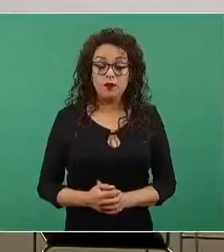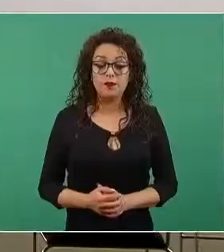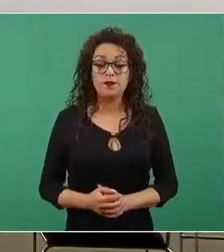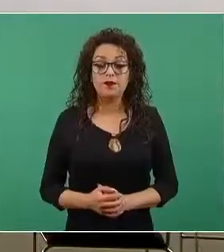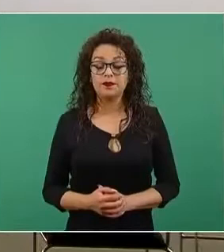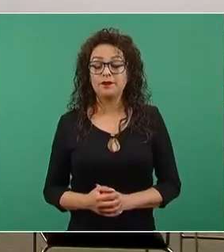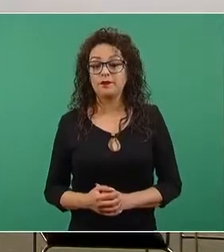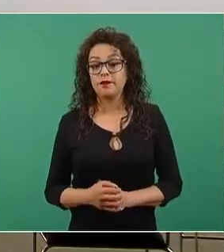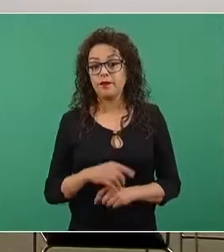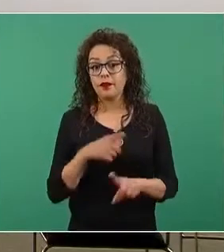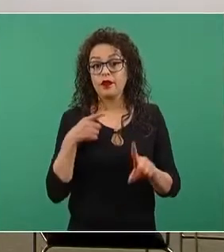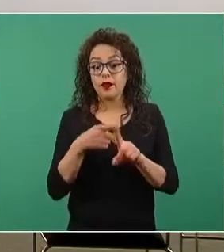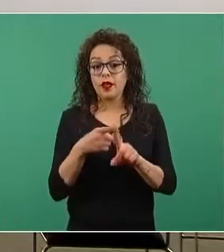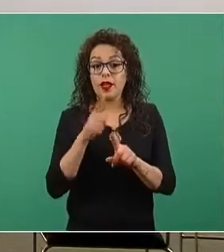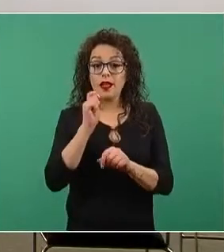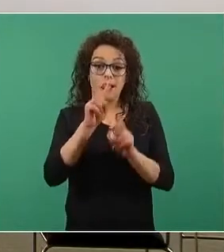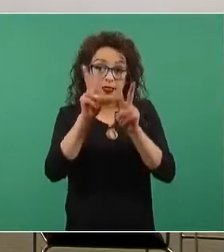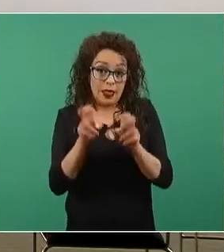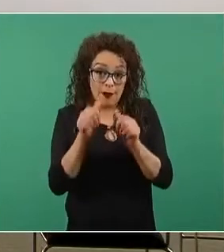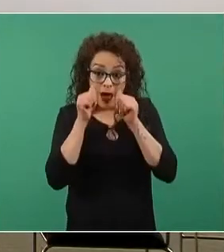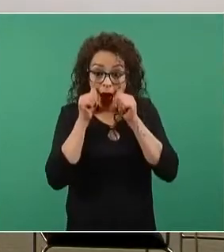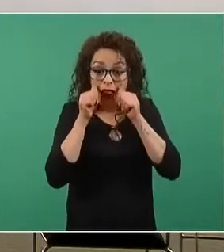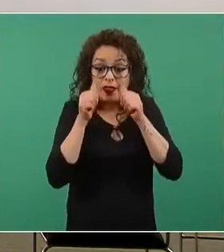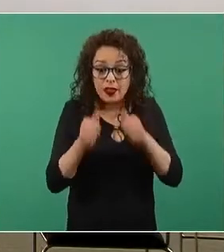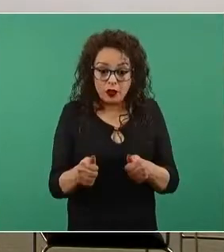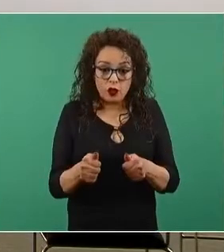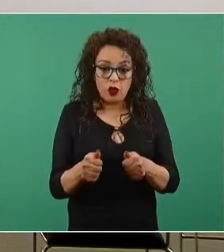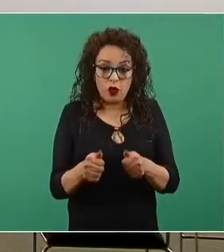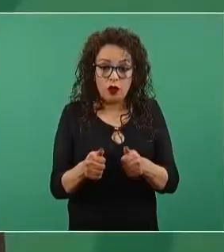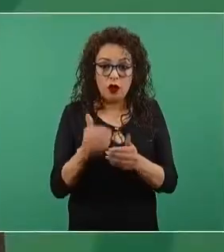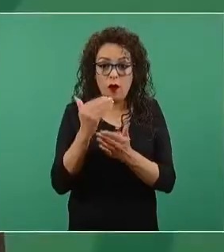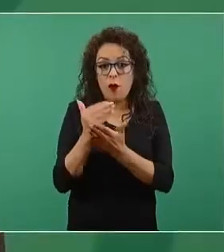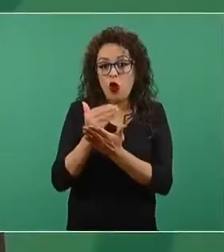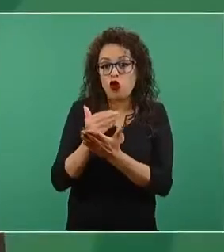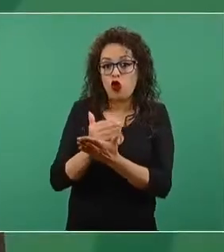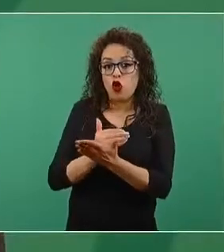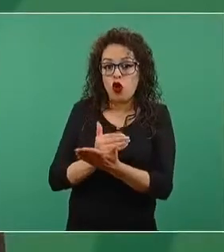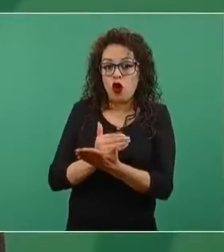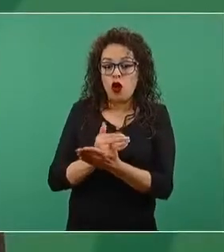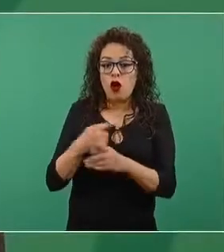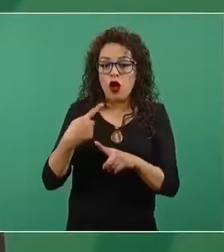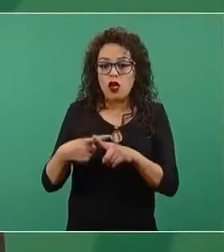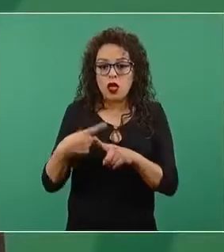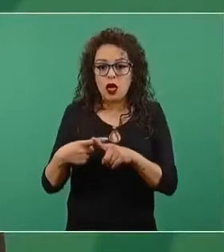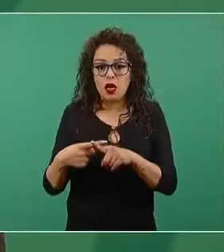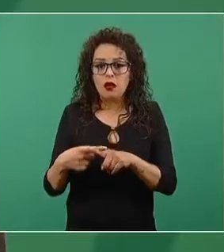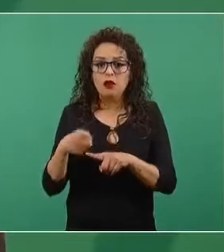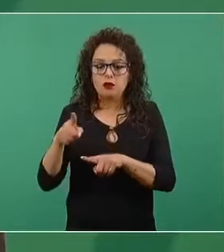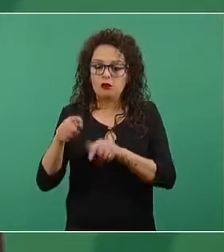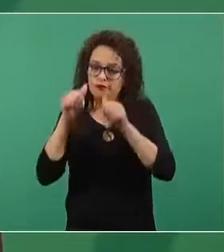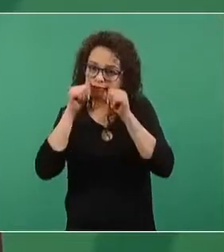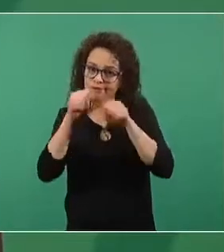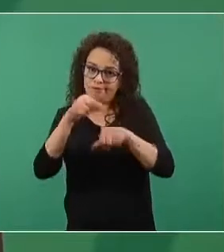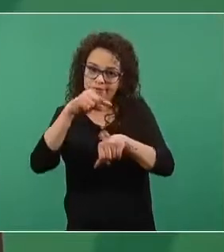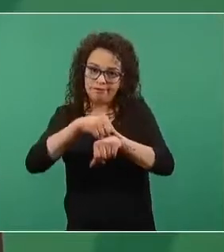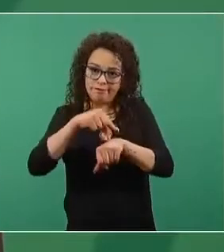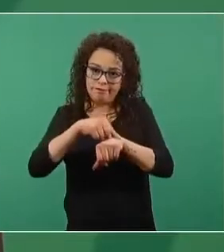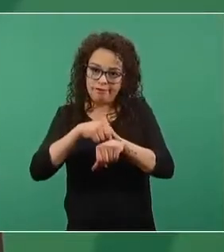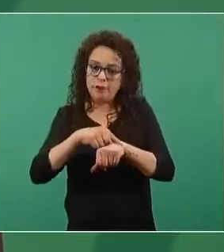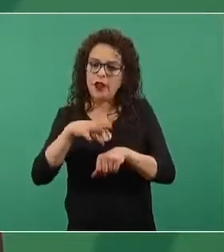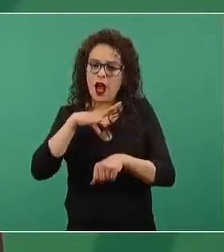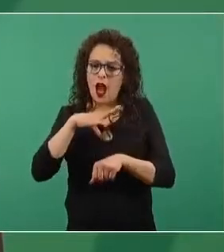para la parte de atención, estos protocolos justo los viene trabajando el componente de atención médica. Tenemos